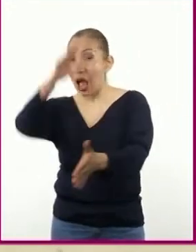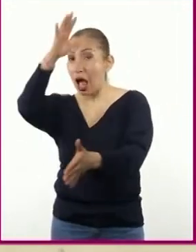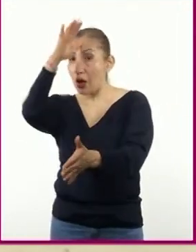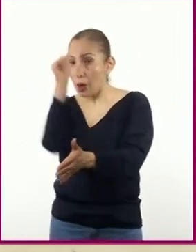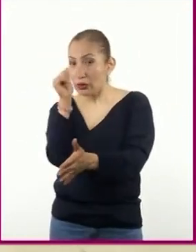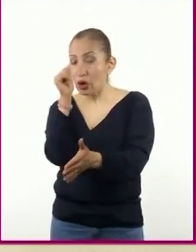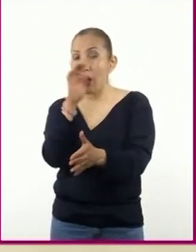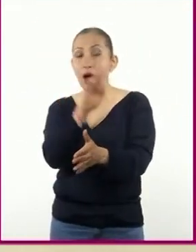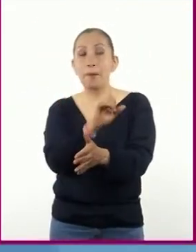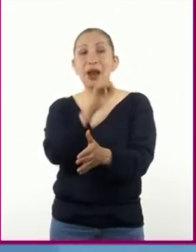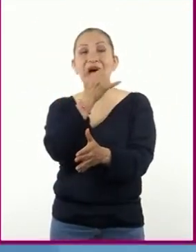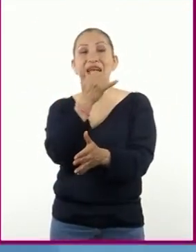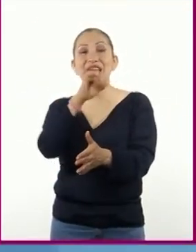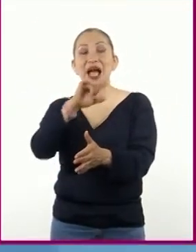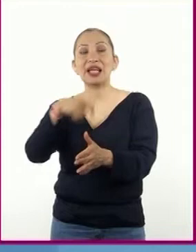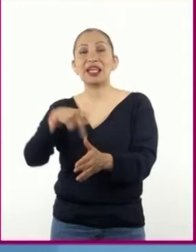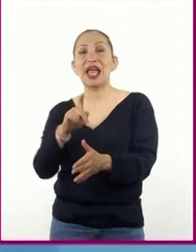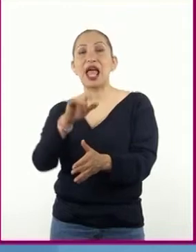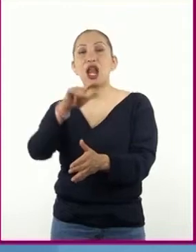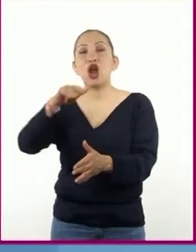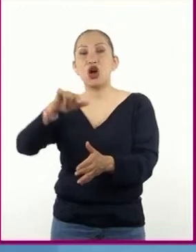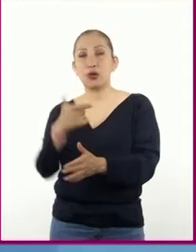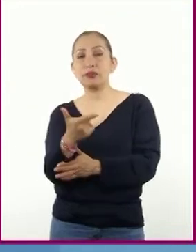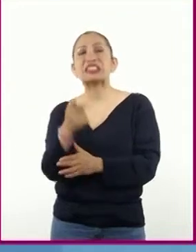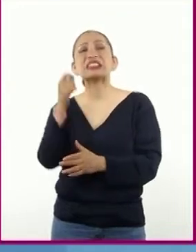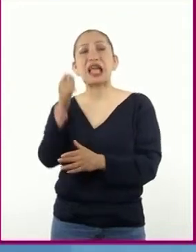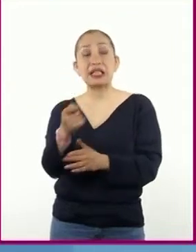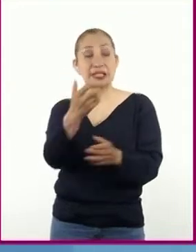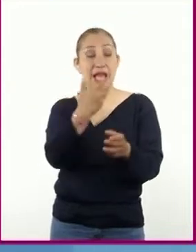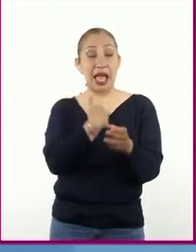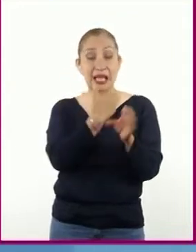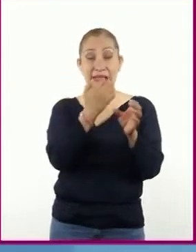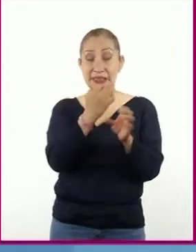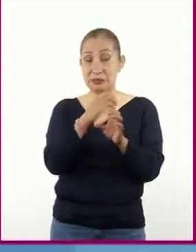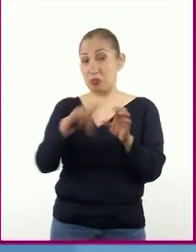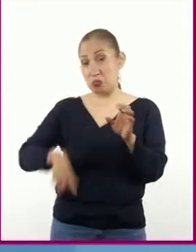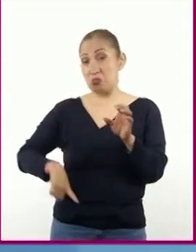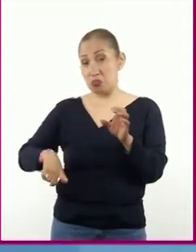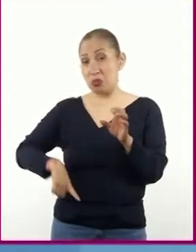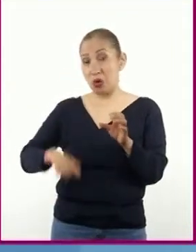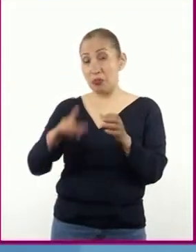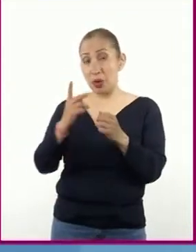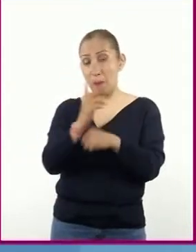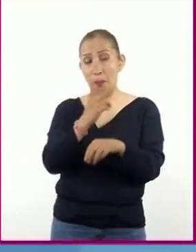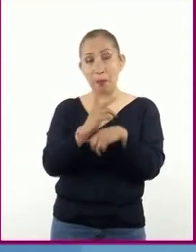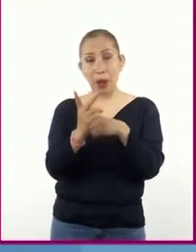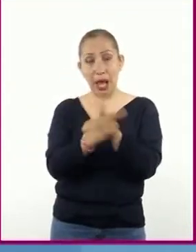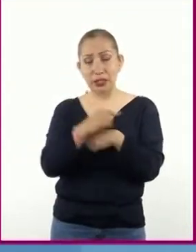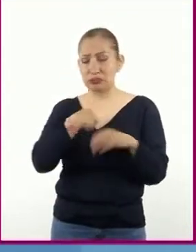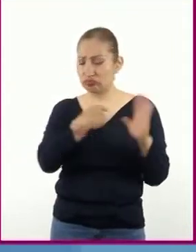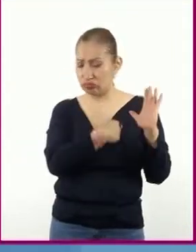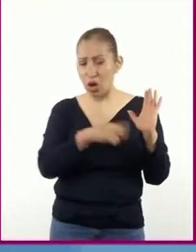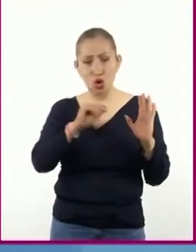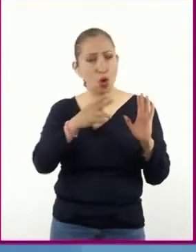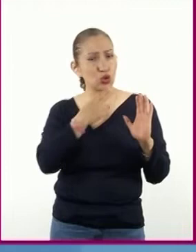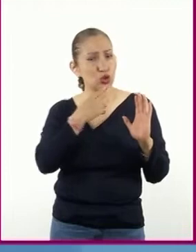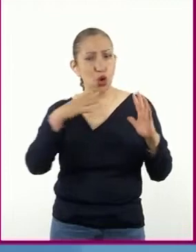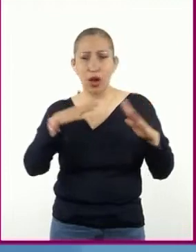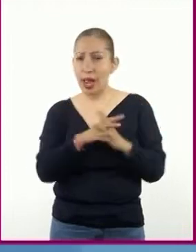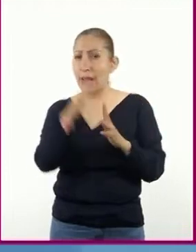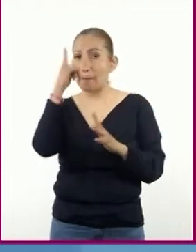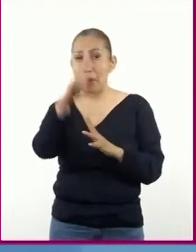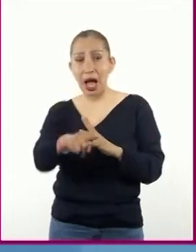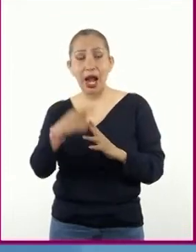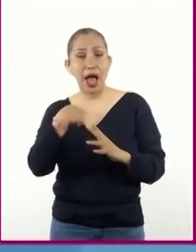tratado Bryan-Kellogg, en el cual los estados que aceptaron dicho acuerdo se comprometen a no usar la guerra como